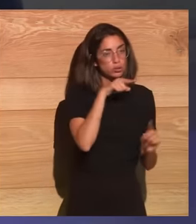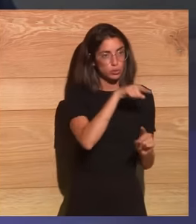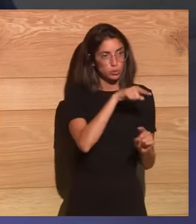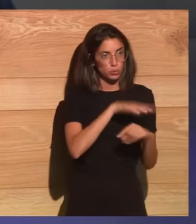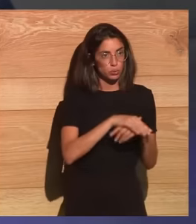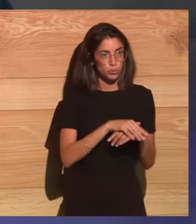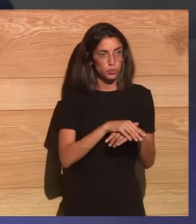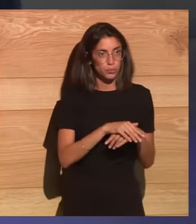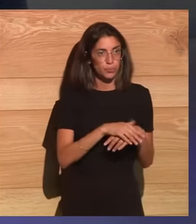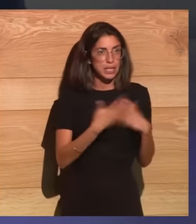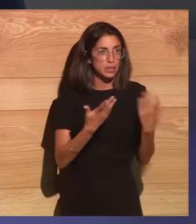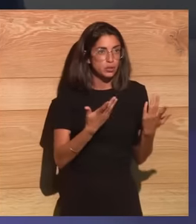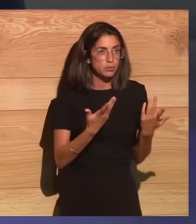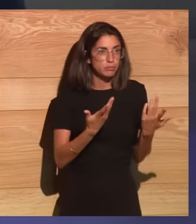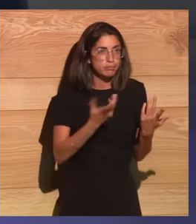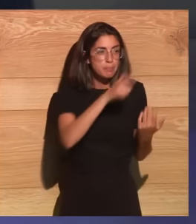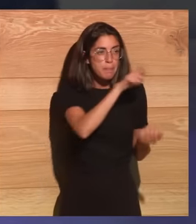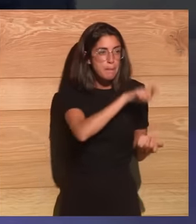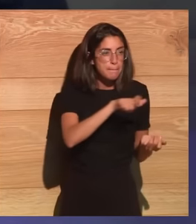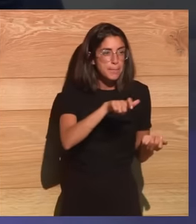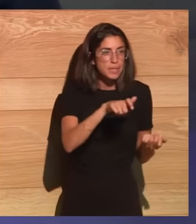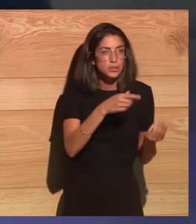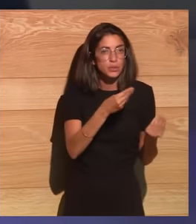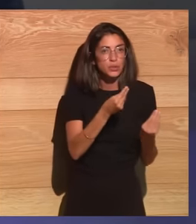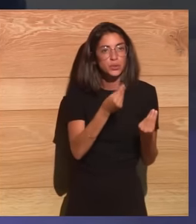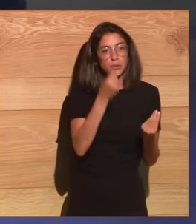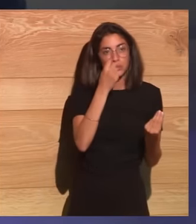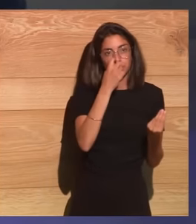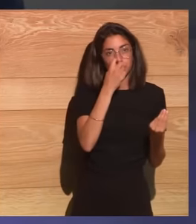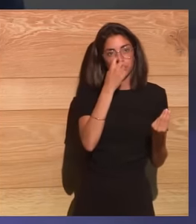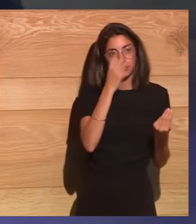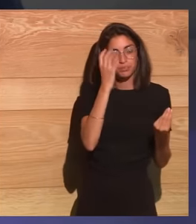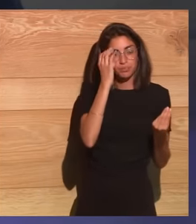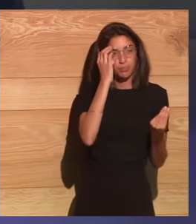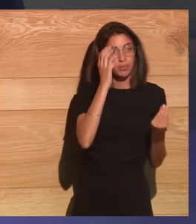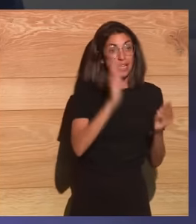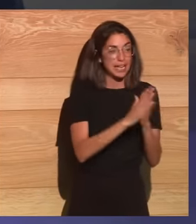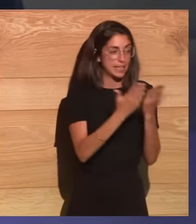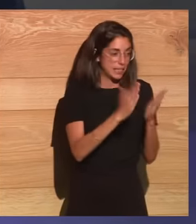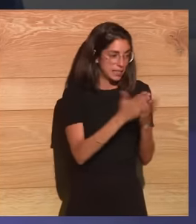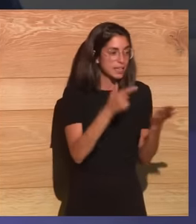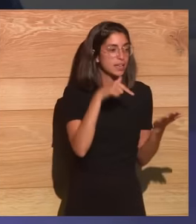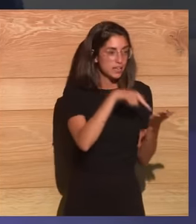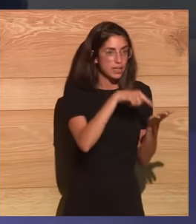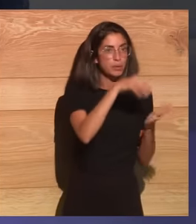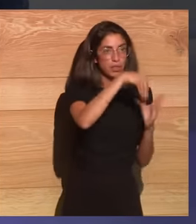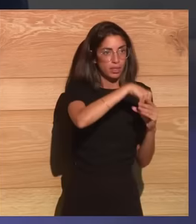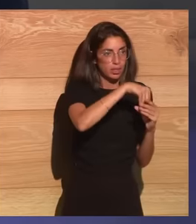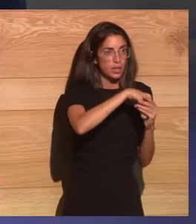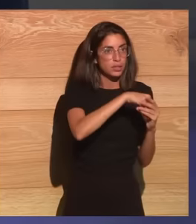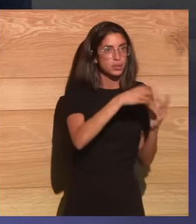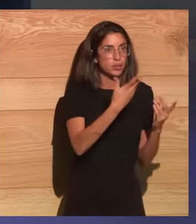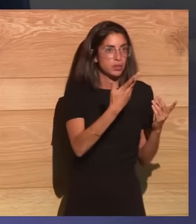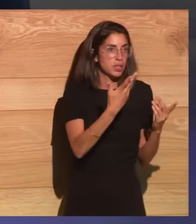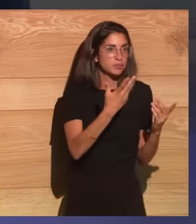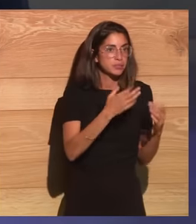mencionas a nadie que te haya jugado nunca, nadie. Se desprende del libro que te la han jugado continuamente bastantes personas, pero no mencionas nunca